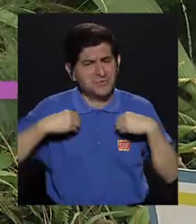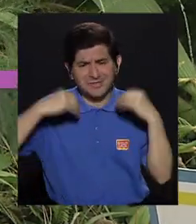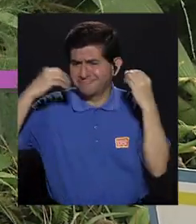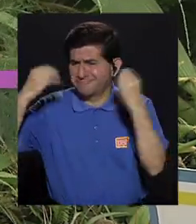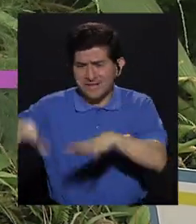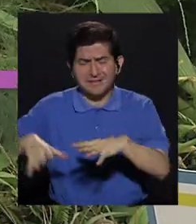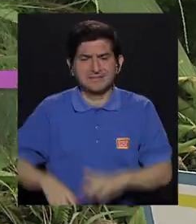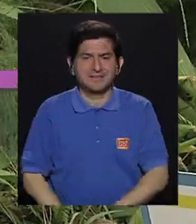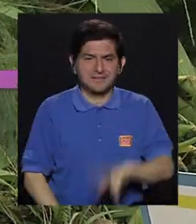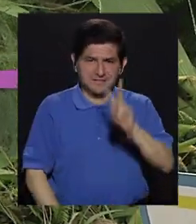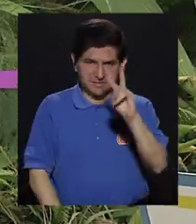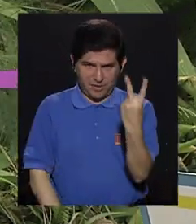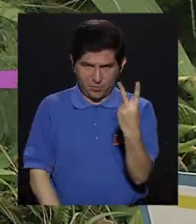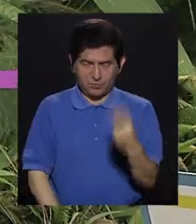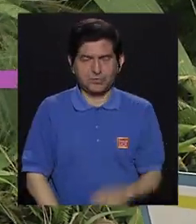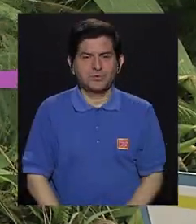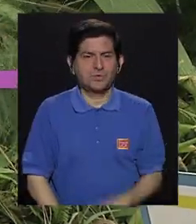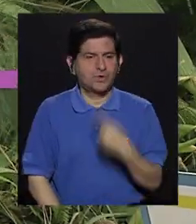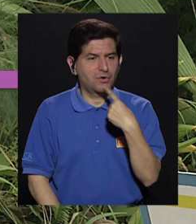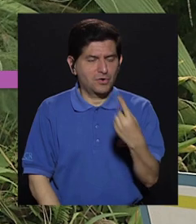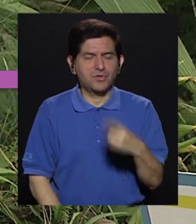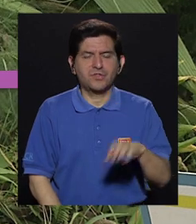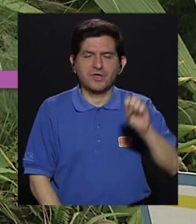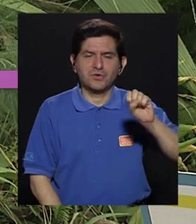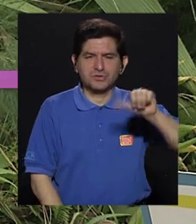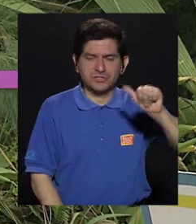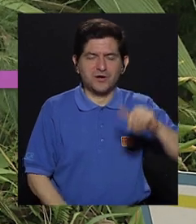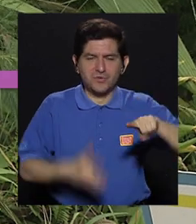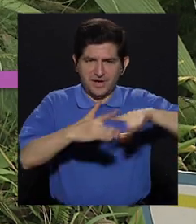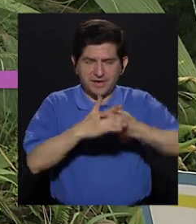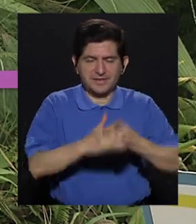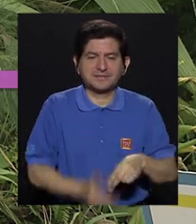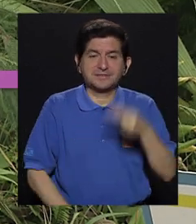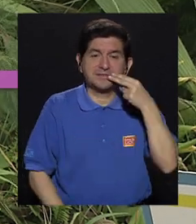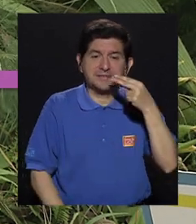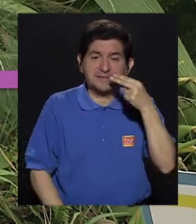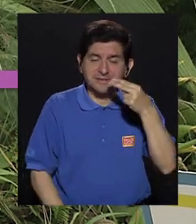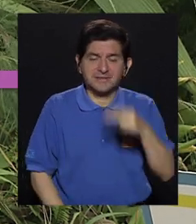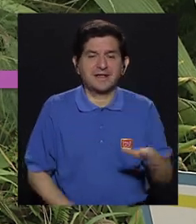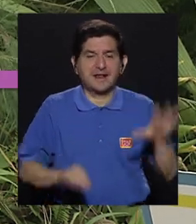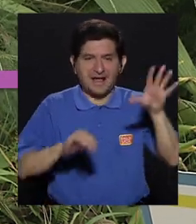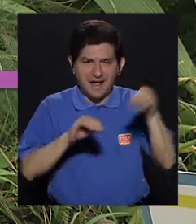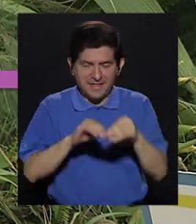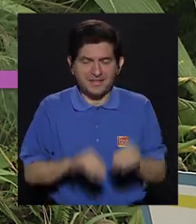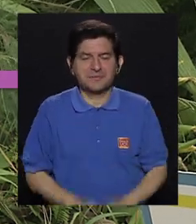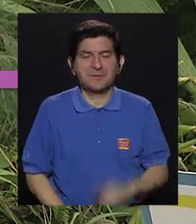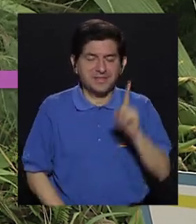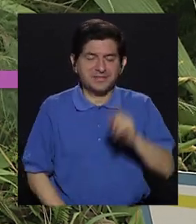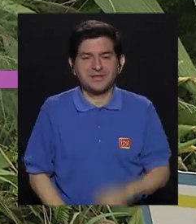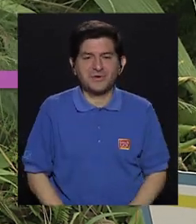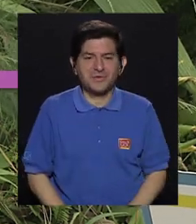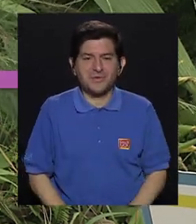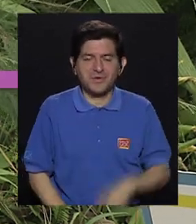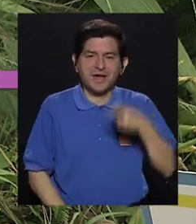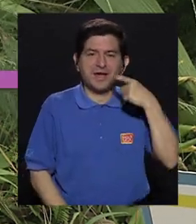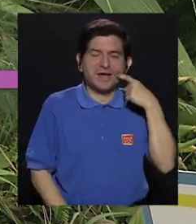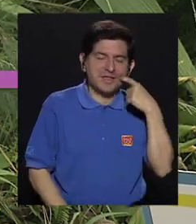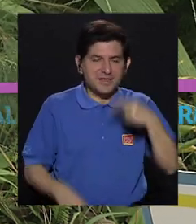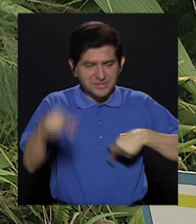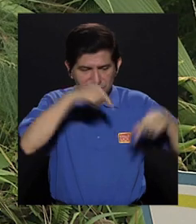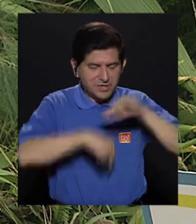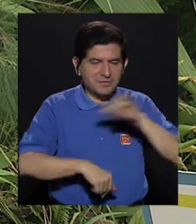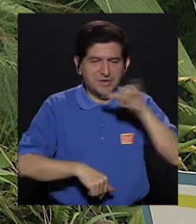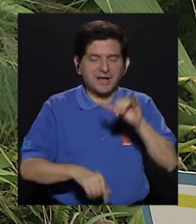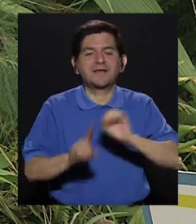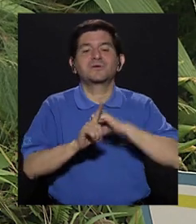difícil dejarla. Y lo segundo, lo decía Saúl en la introducción, el tabaquismo, además de una adicción química, conlleva